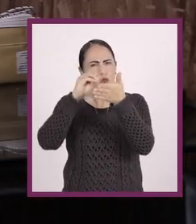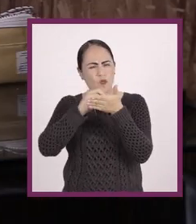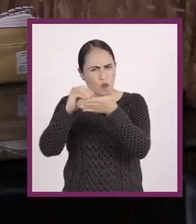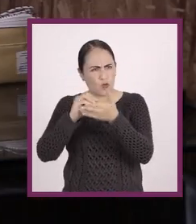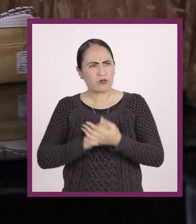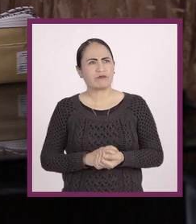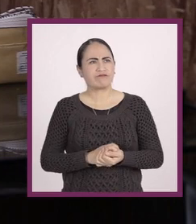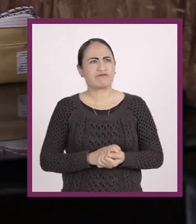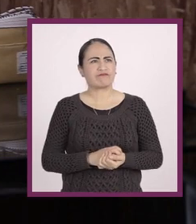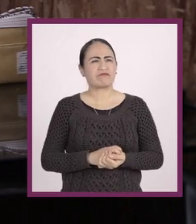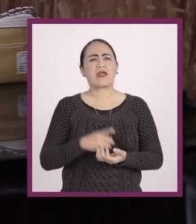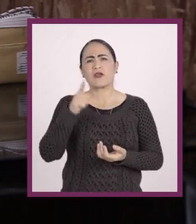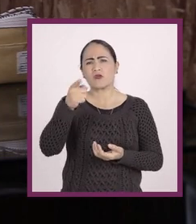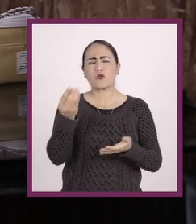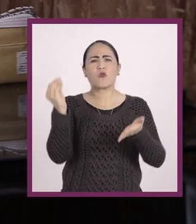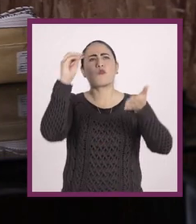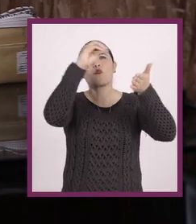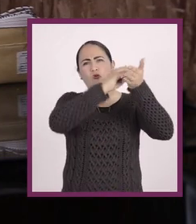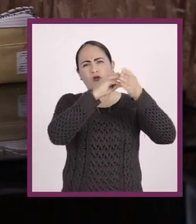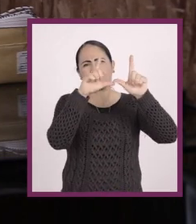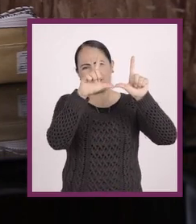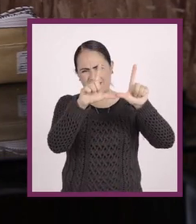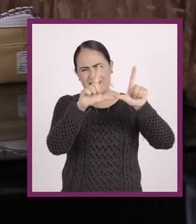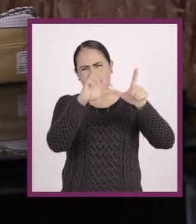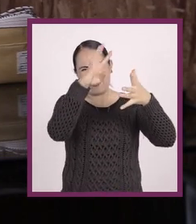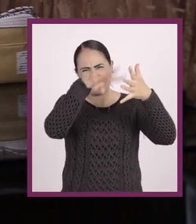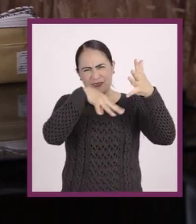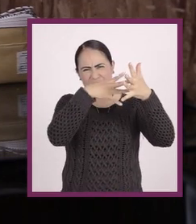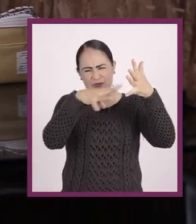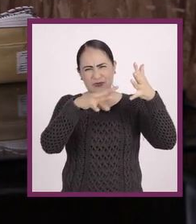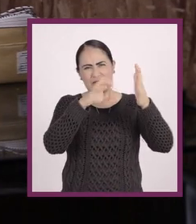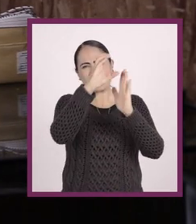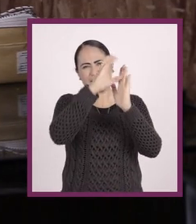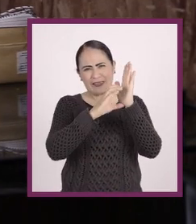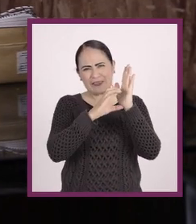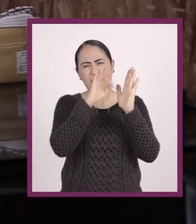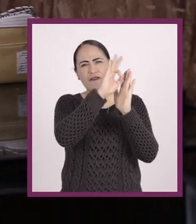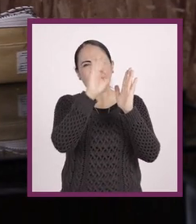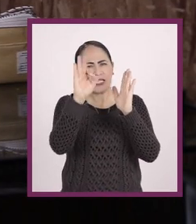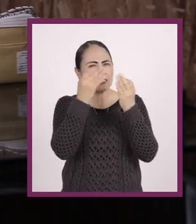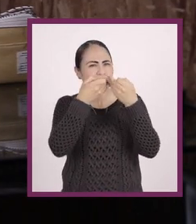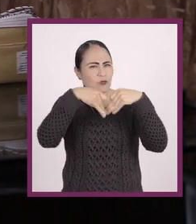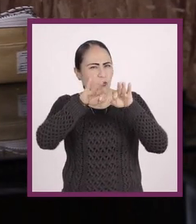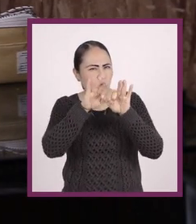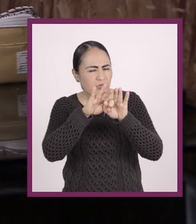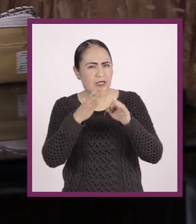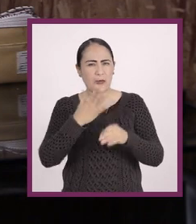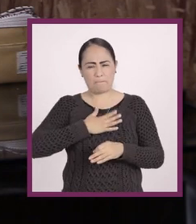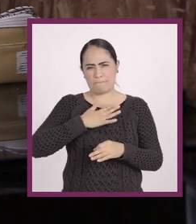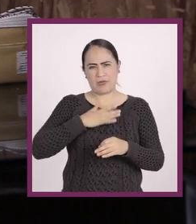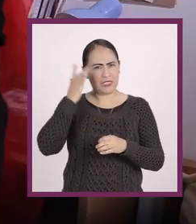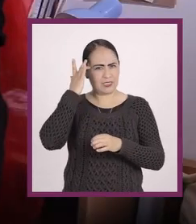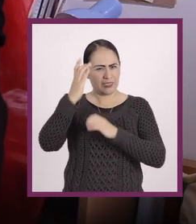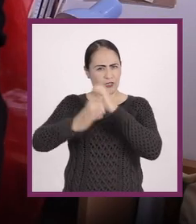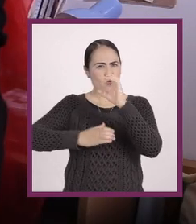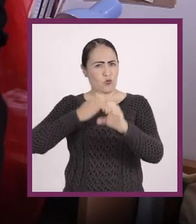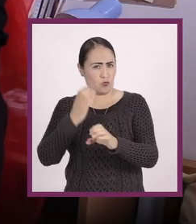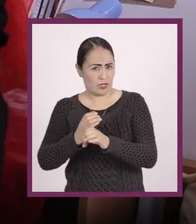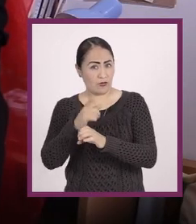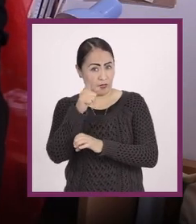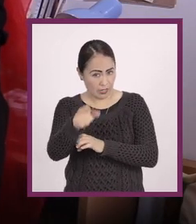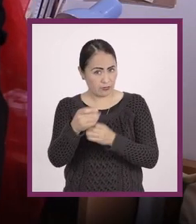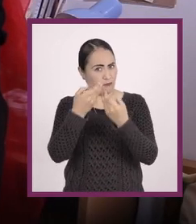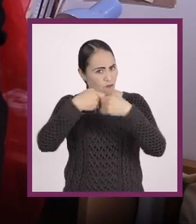como aquí que aquí puedo poner mis pendientes y como tipo fechas importantes como mi cumpleaños